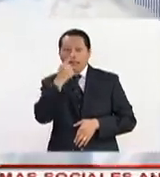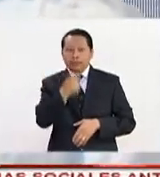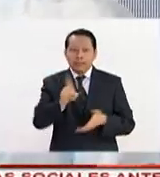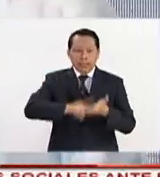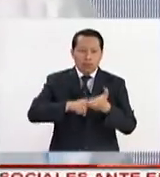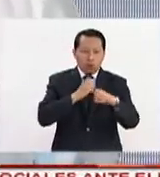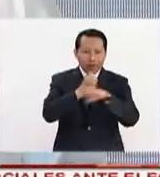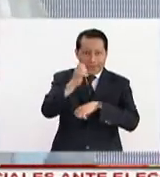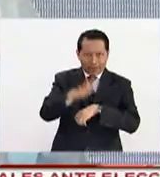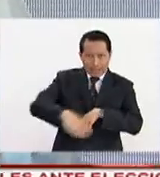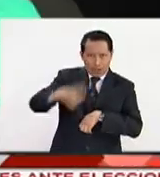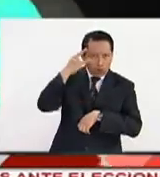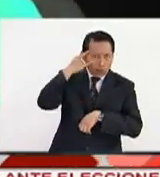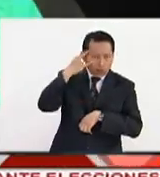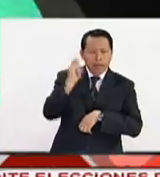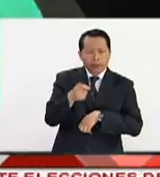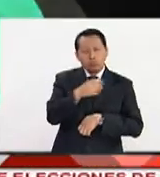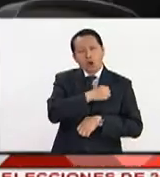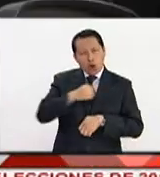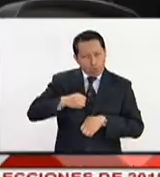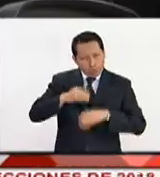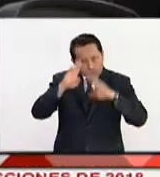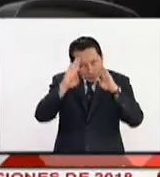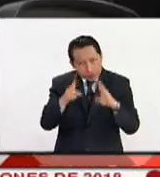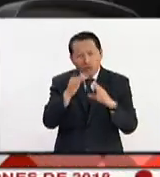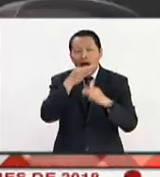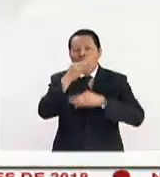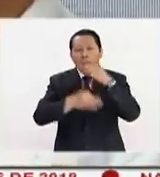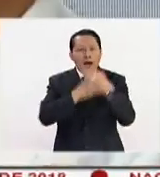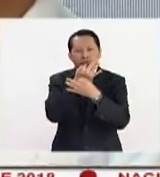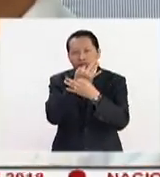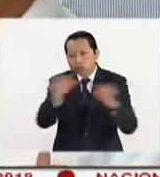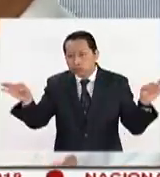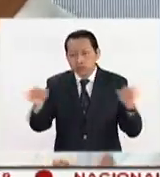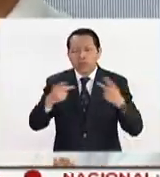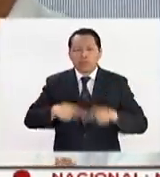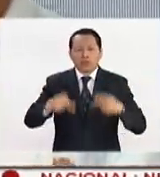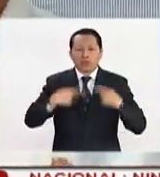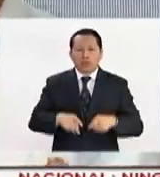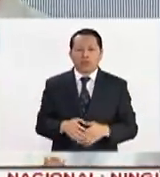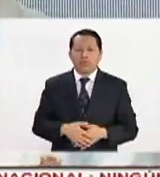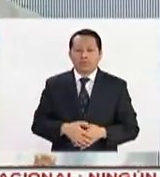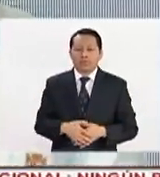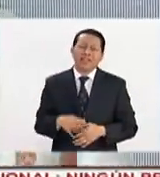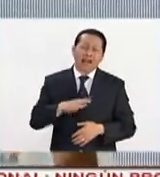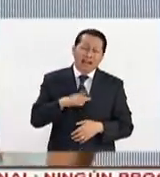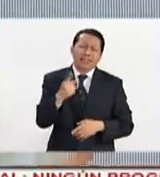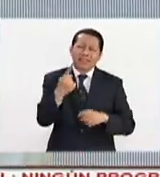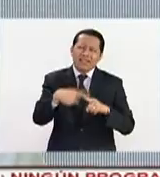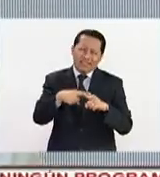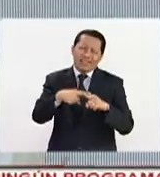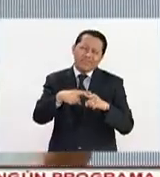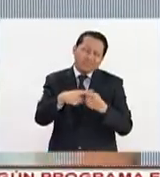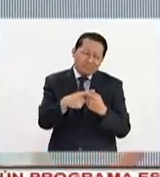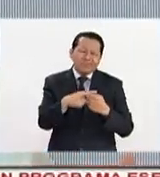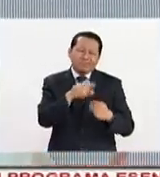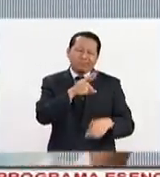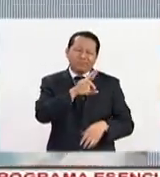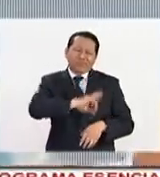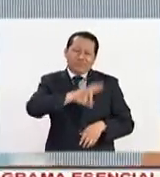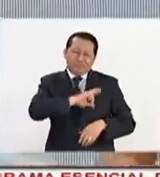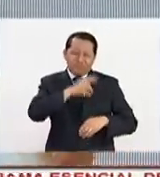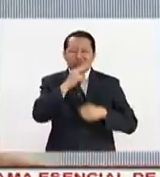por su dedicación y compromiso de informar a la población. Ante los medios comerciales, los medios educativos, los